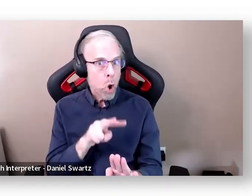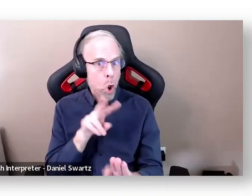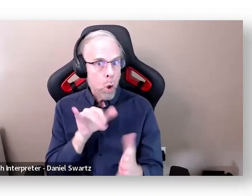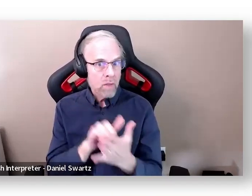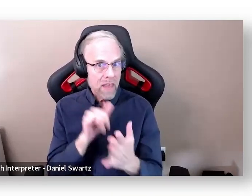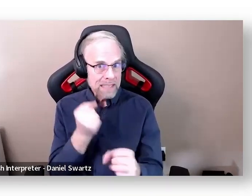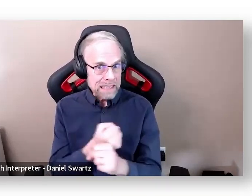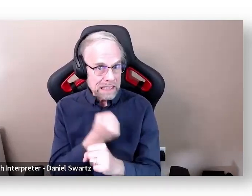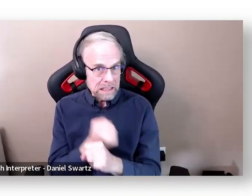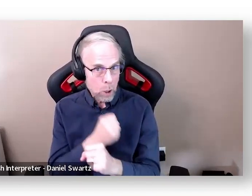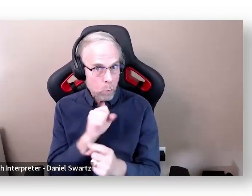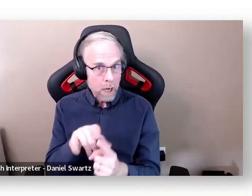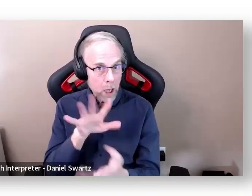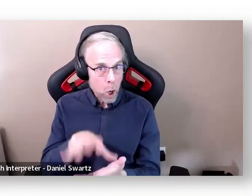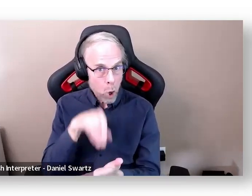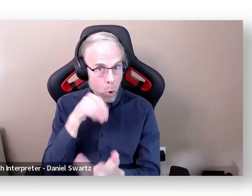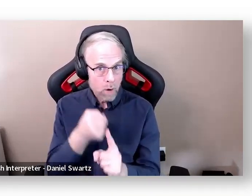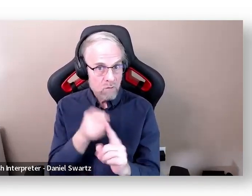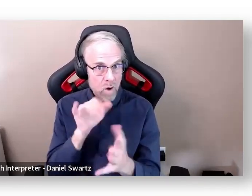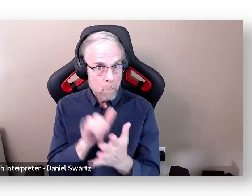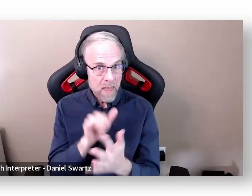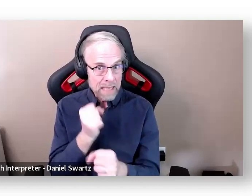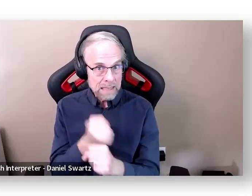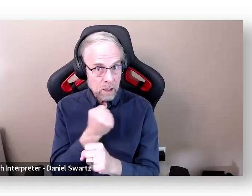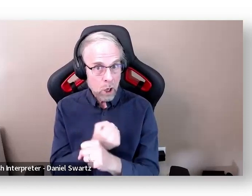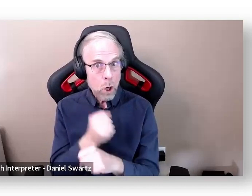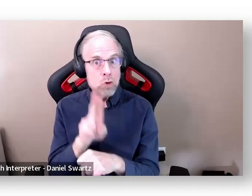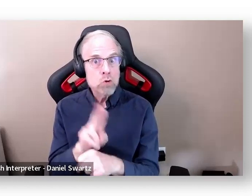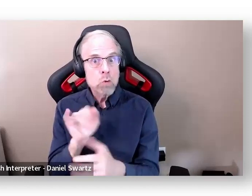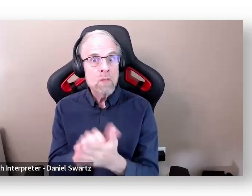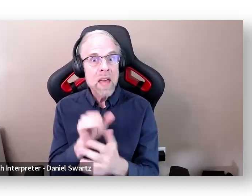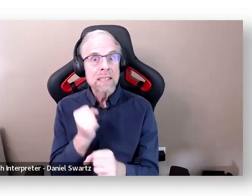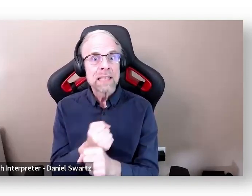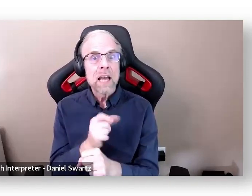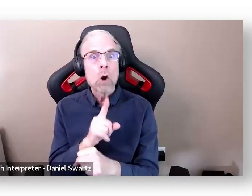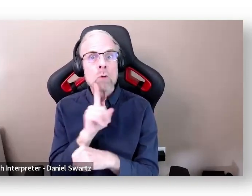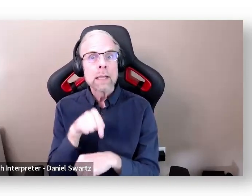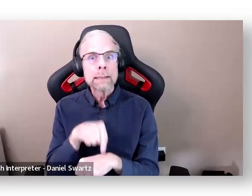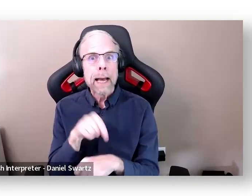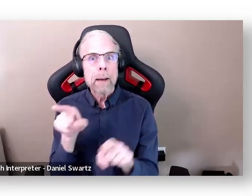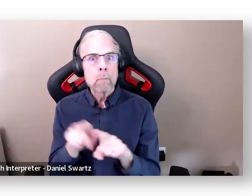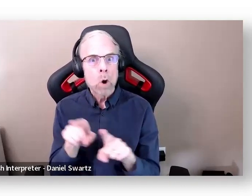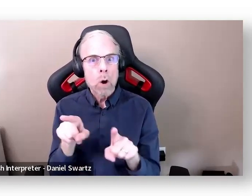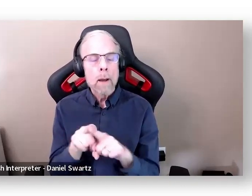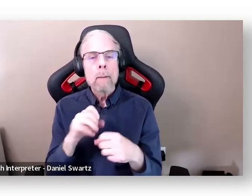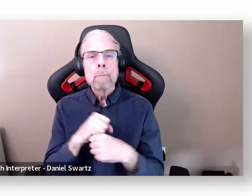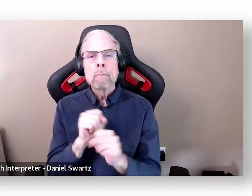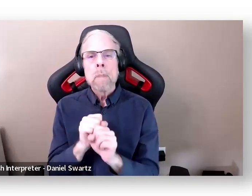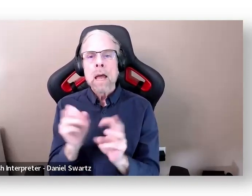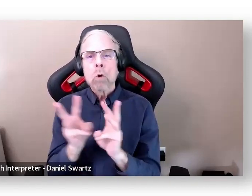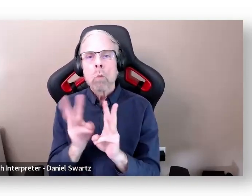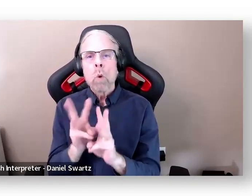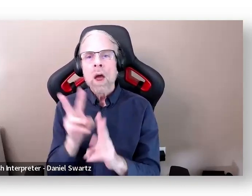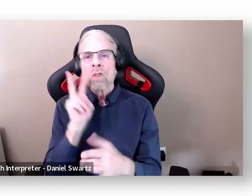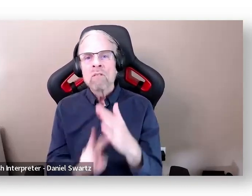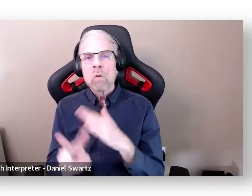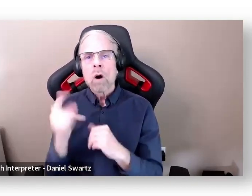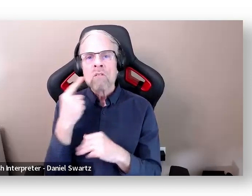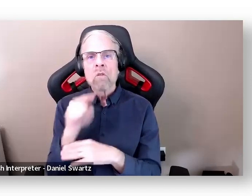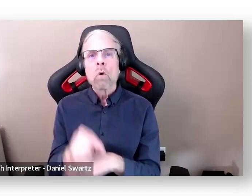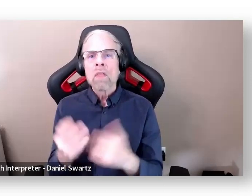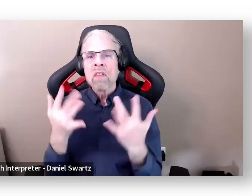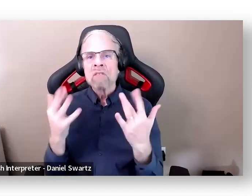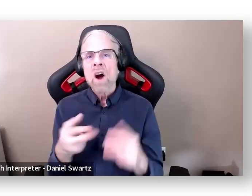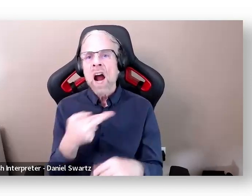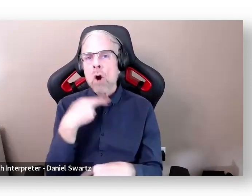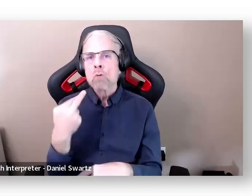Entonces, todo eso estaba anticipando al evento. Así que podemos aprender de esos datos. Podemos usar estos datos en tiempo real